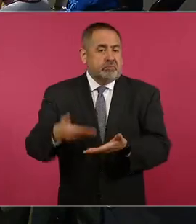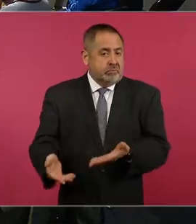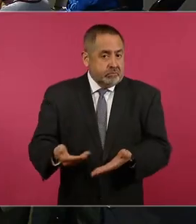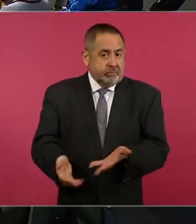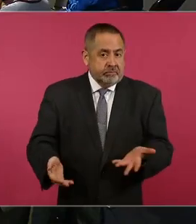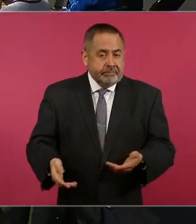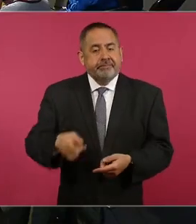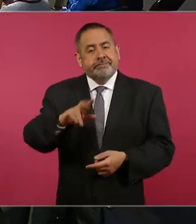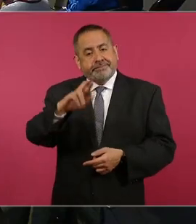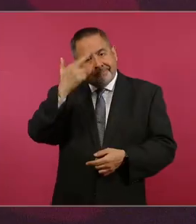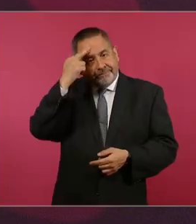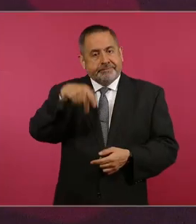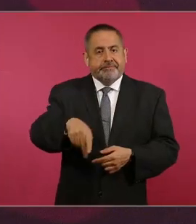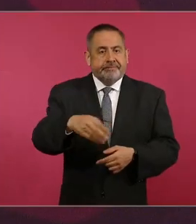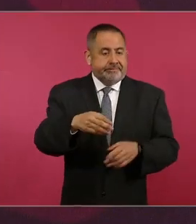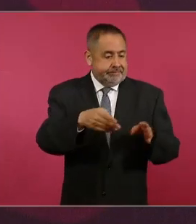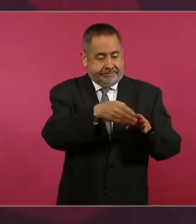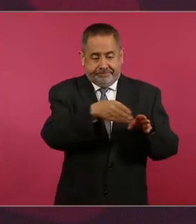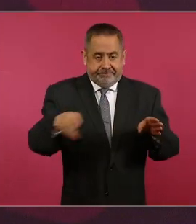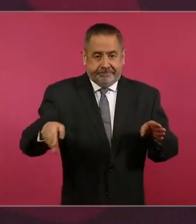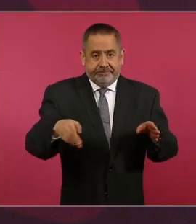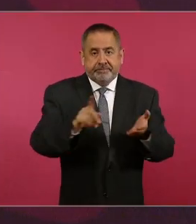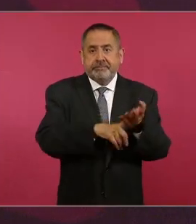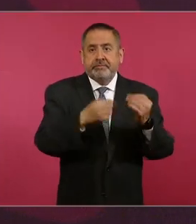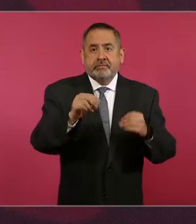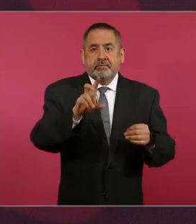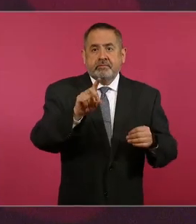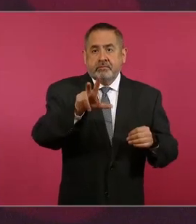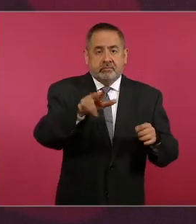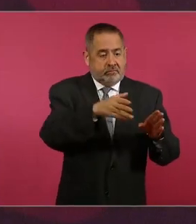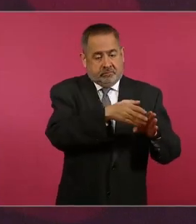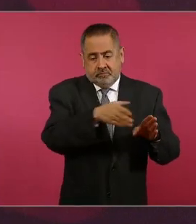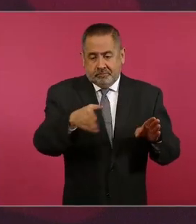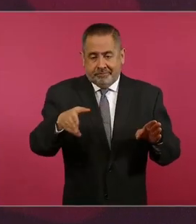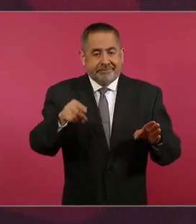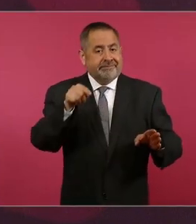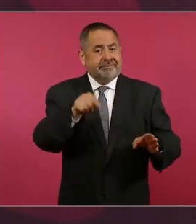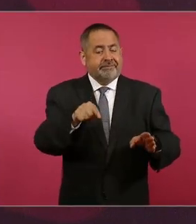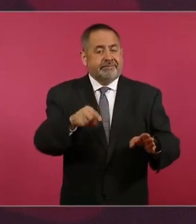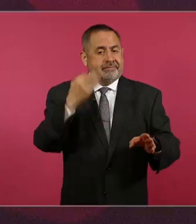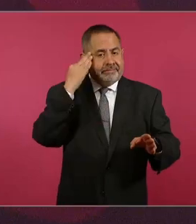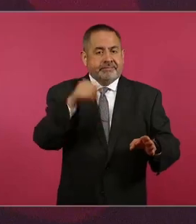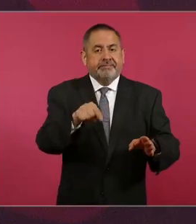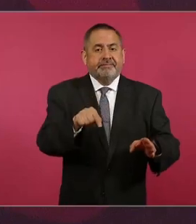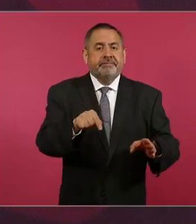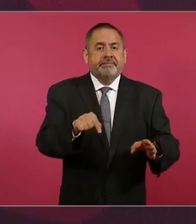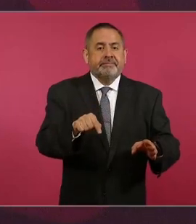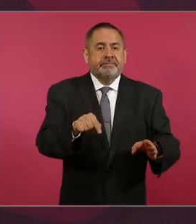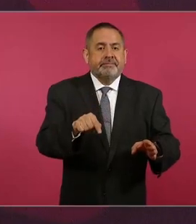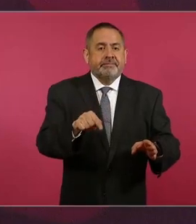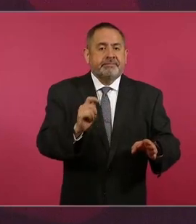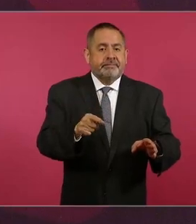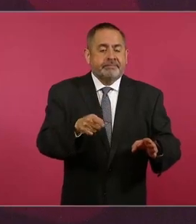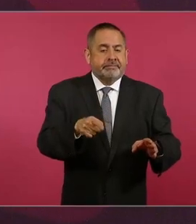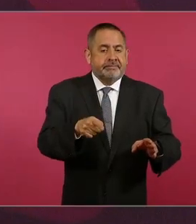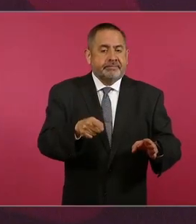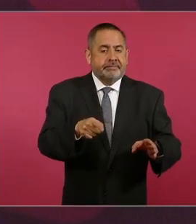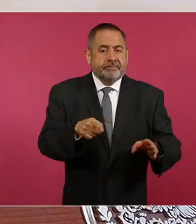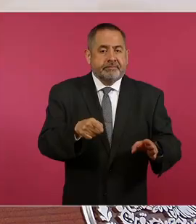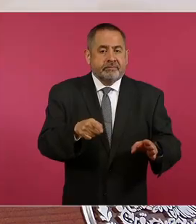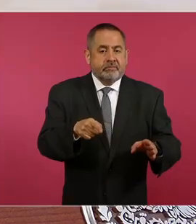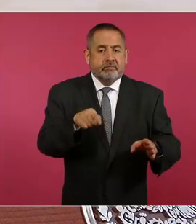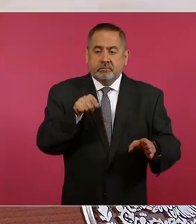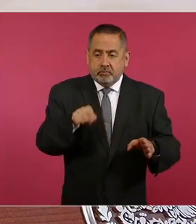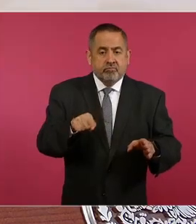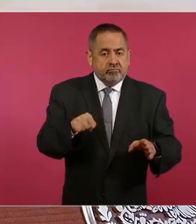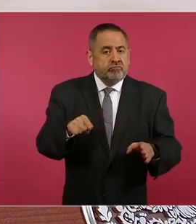periodo fue cuando se llevó a cabo un